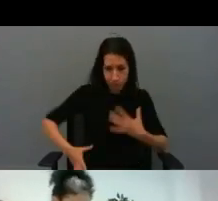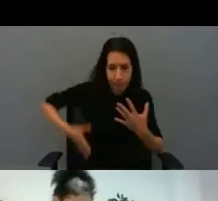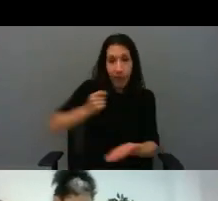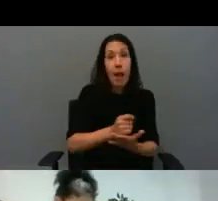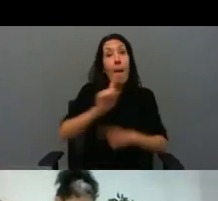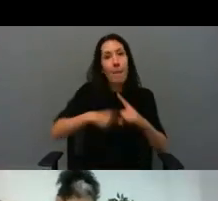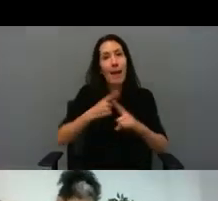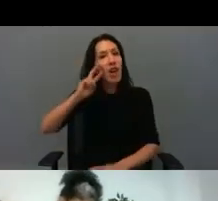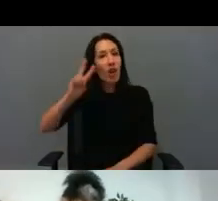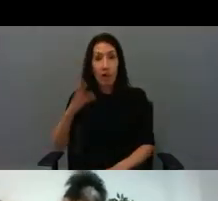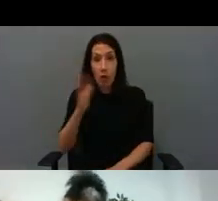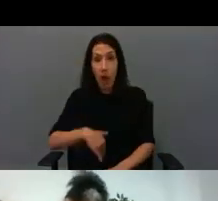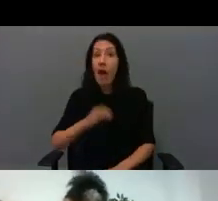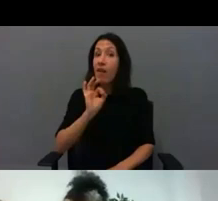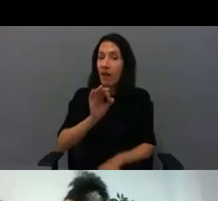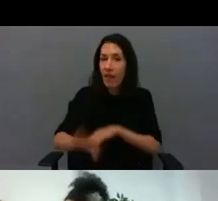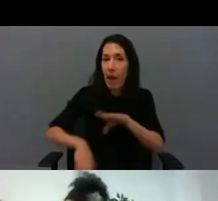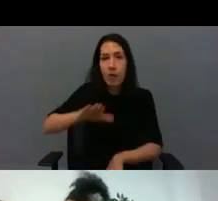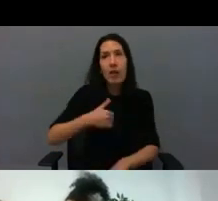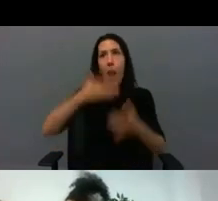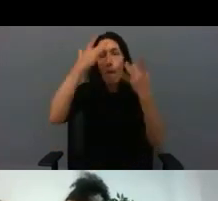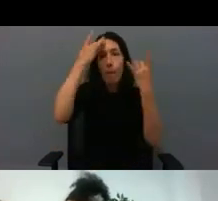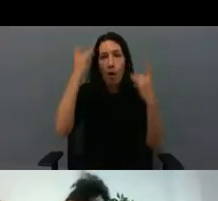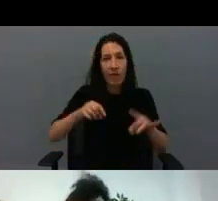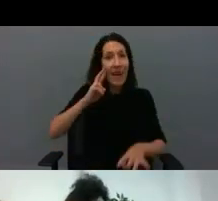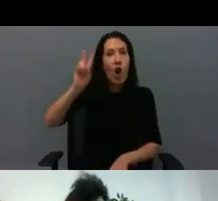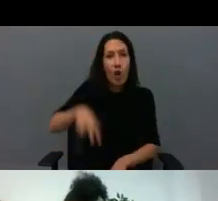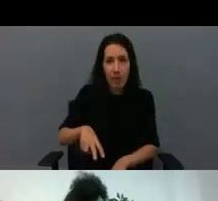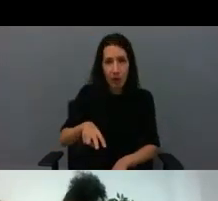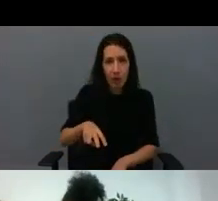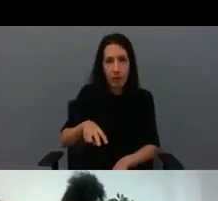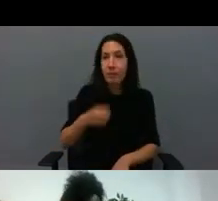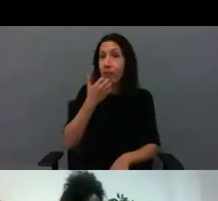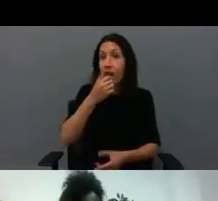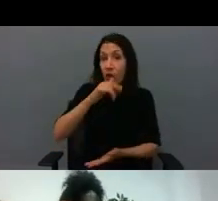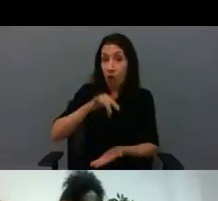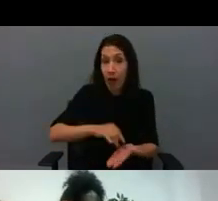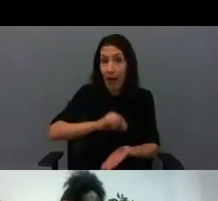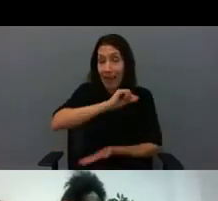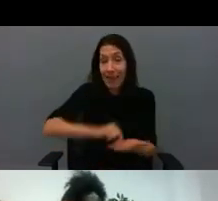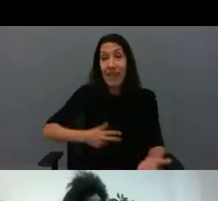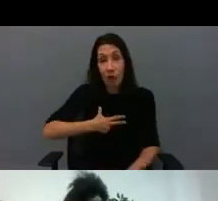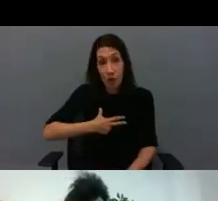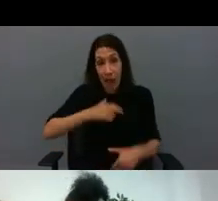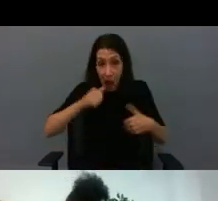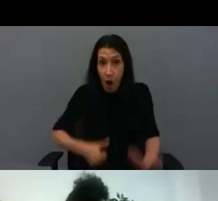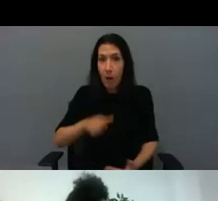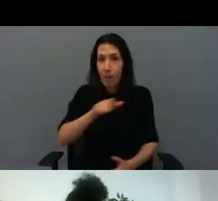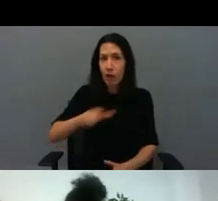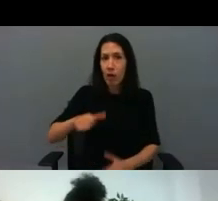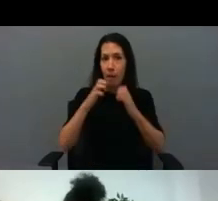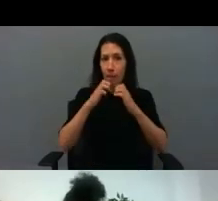reconocidos. Hemos dado un paso que ha sido su reconocimiento ante notaría y ahora las personas con parálisis